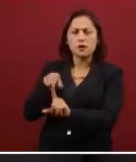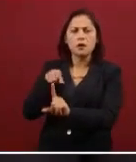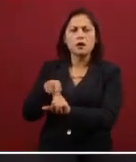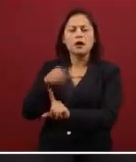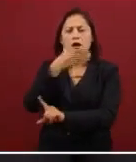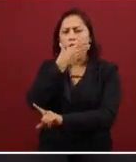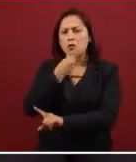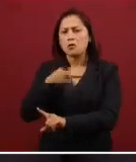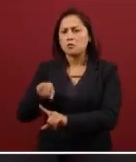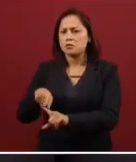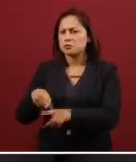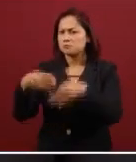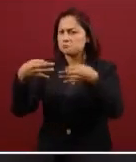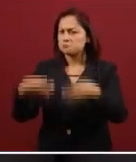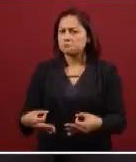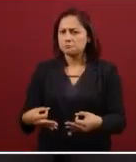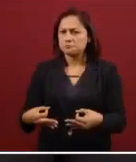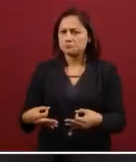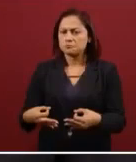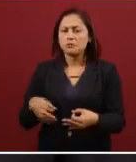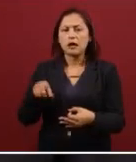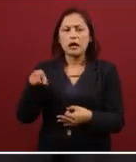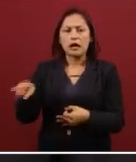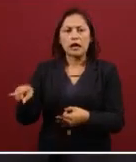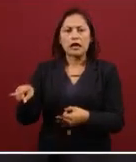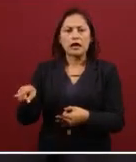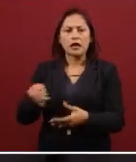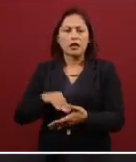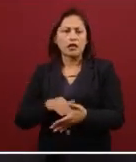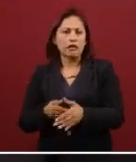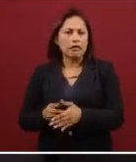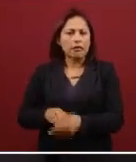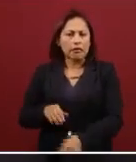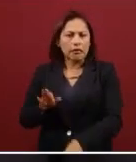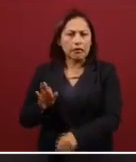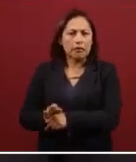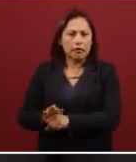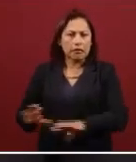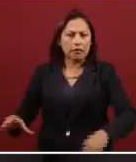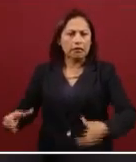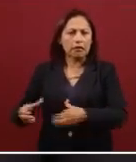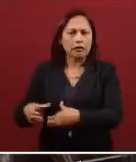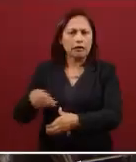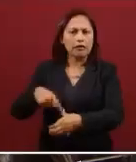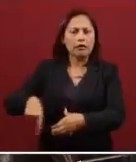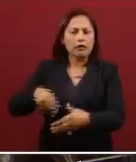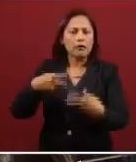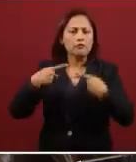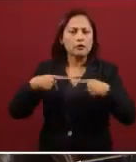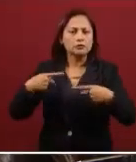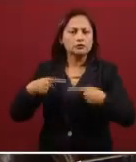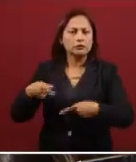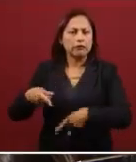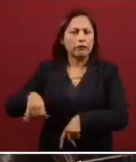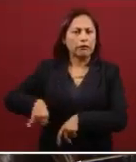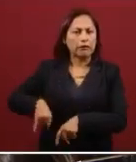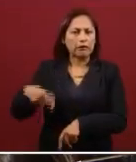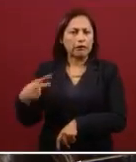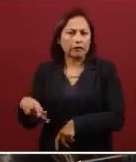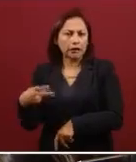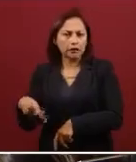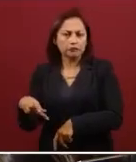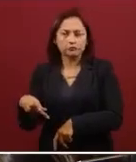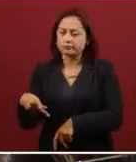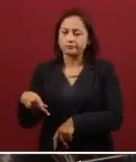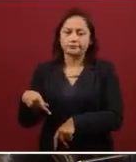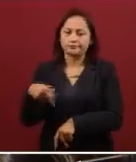y que no va a proteger a grupos de intereses creados. Ese